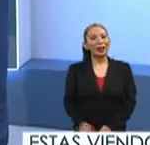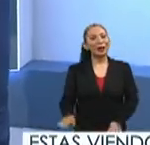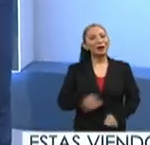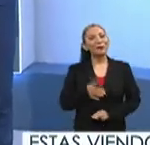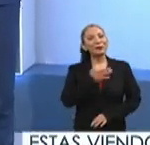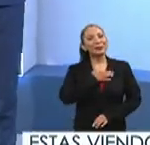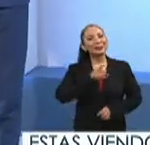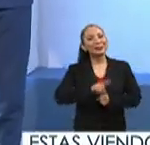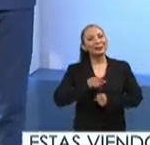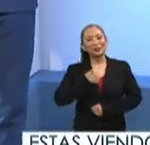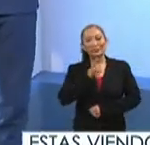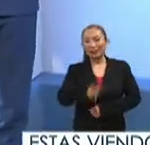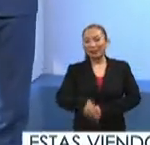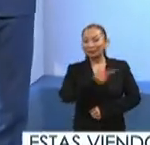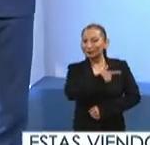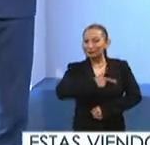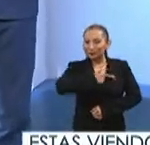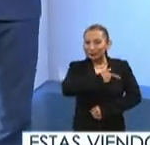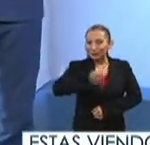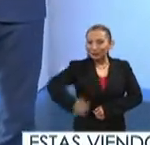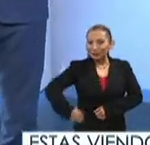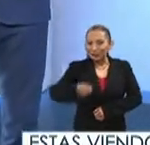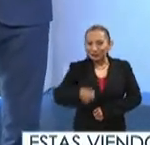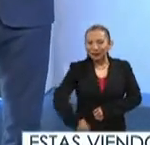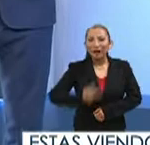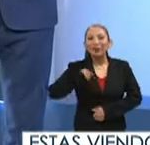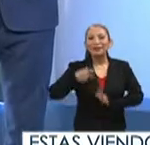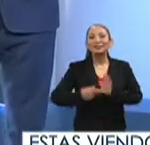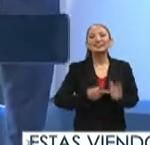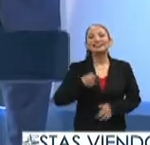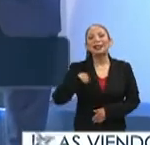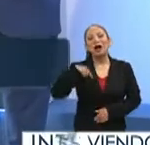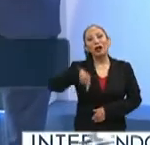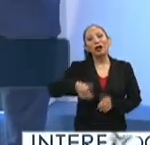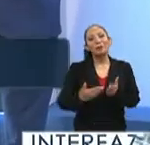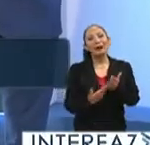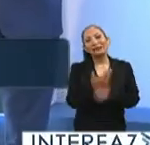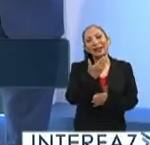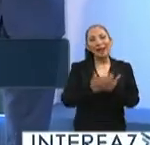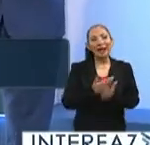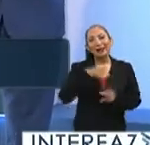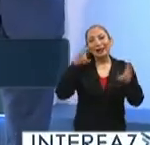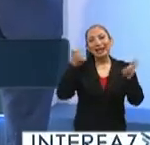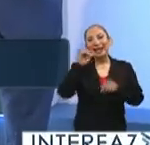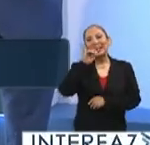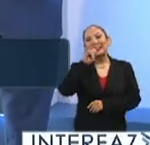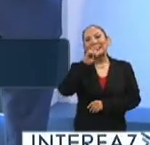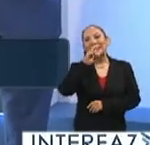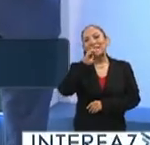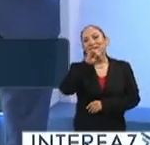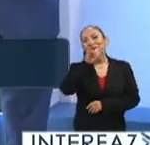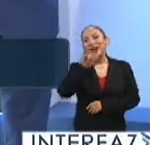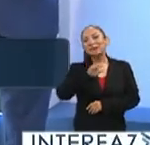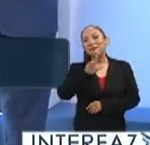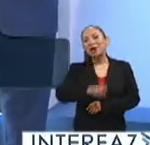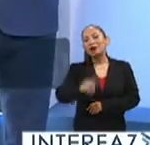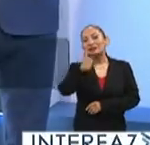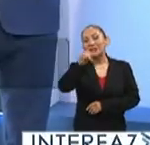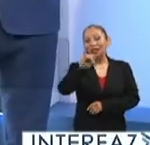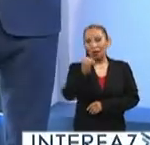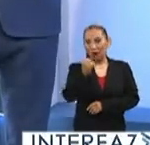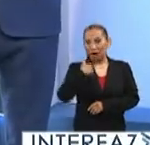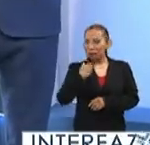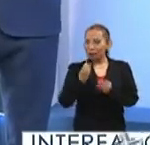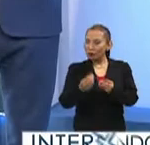¿Qué tal? Muy buenos días, es un verdadero placer saludarlos de nueva cuenta esta mañana en nuestro programa Interfaz. Hoy es miércoles 6 de junio